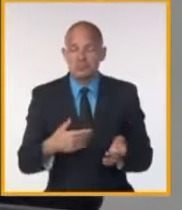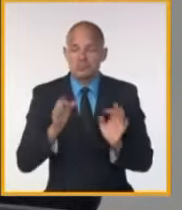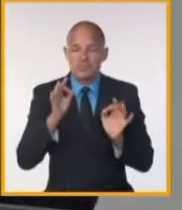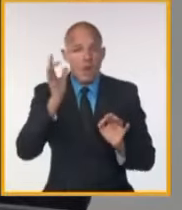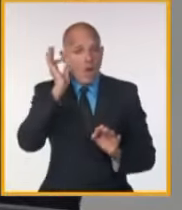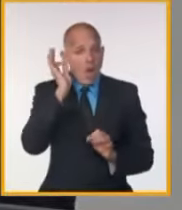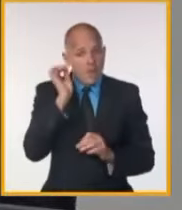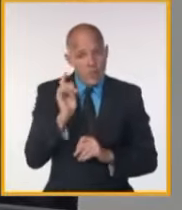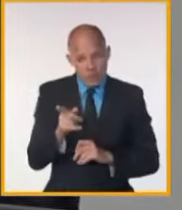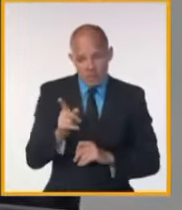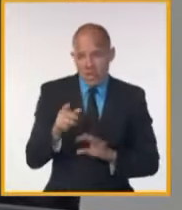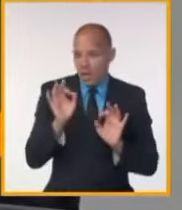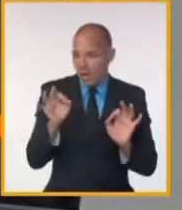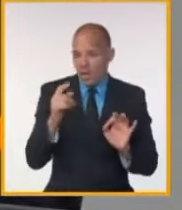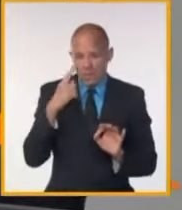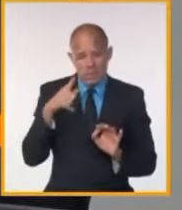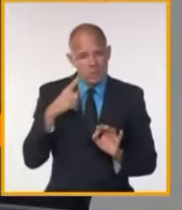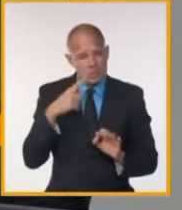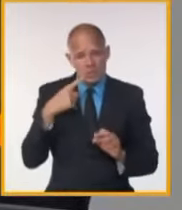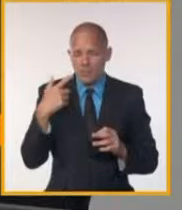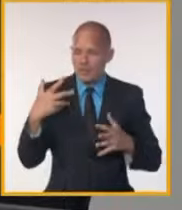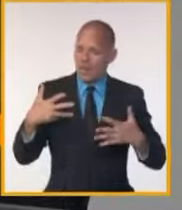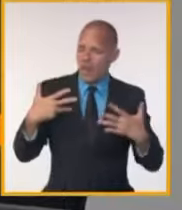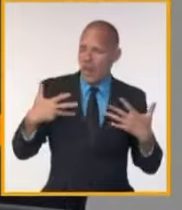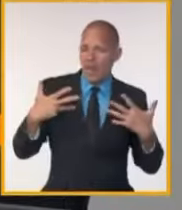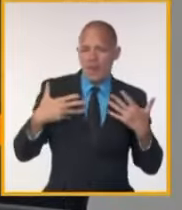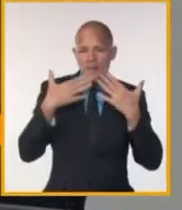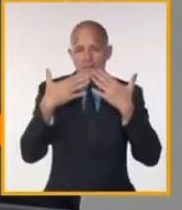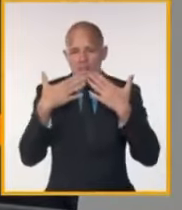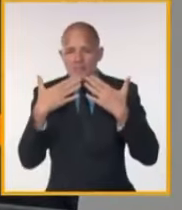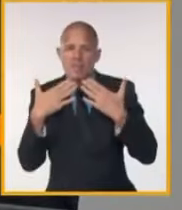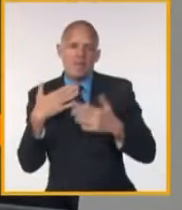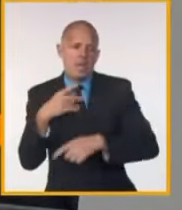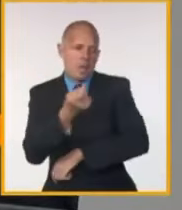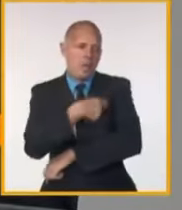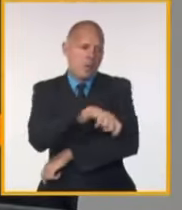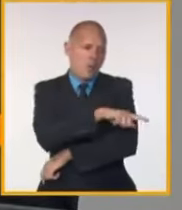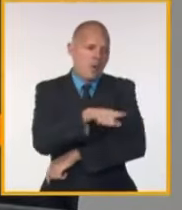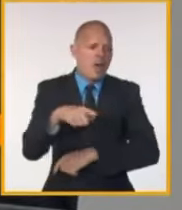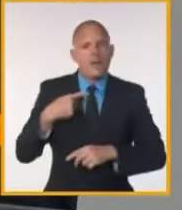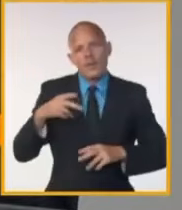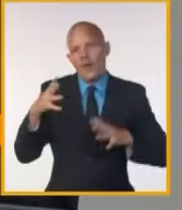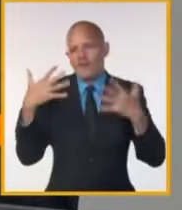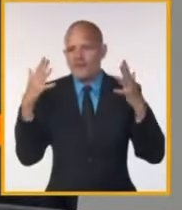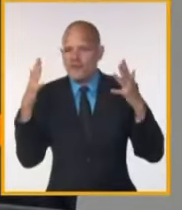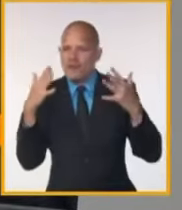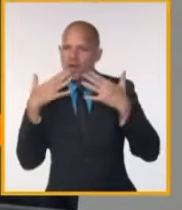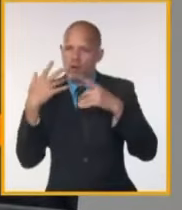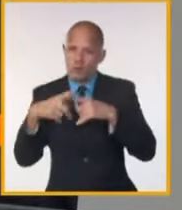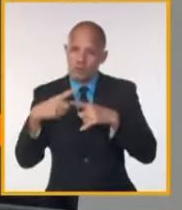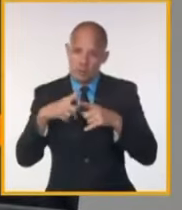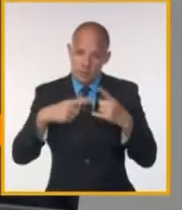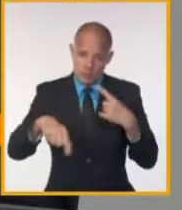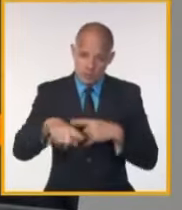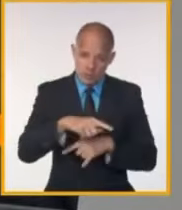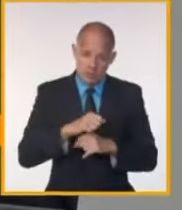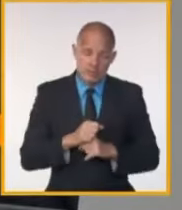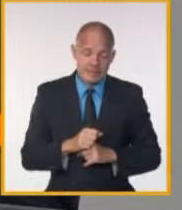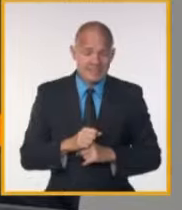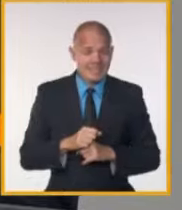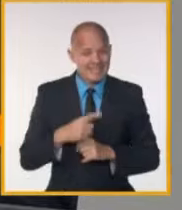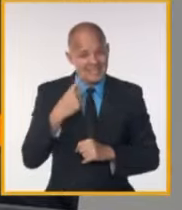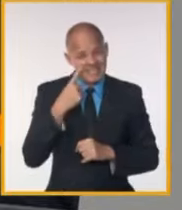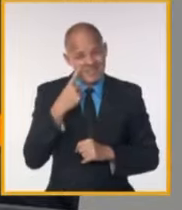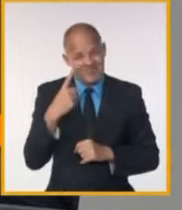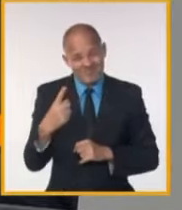dosis de optimismo y de respaldo popular está es obvio pero acaban de ocurrir allí eh